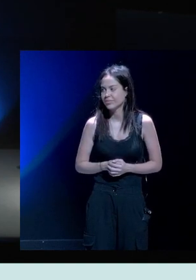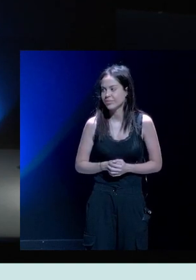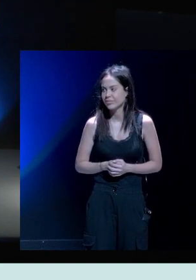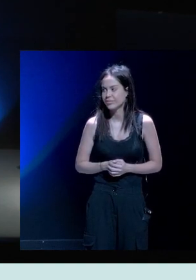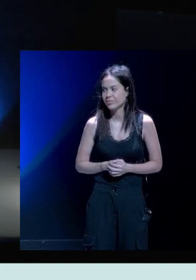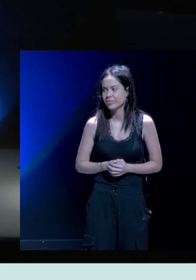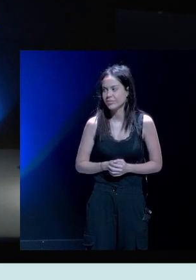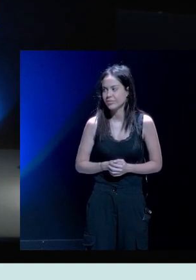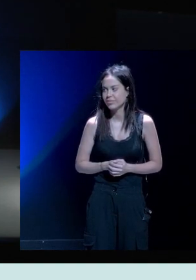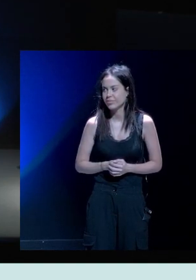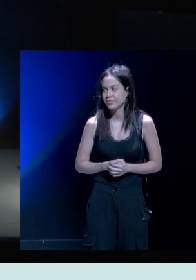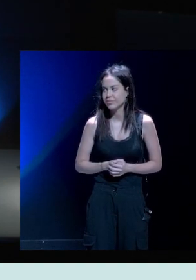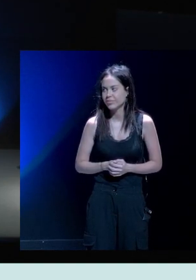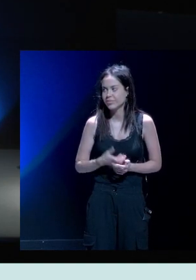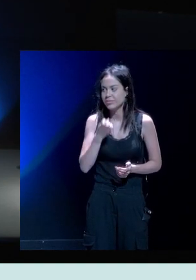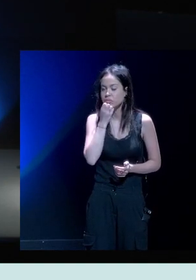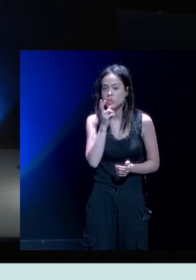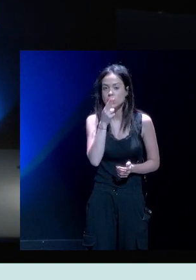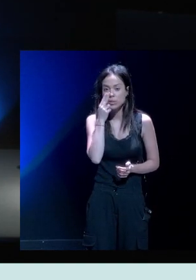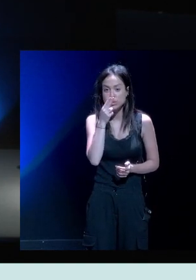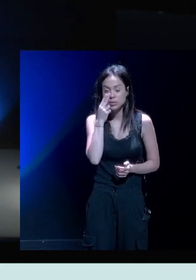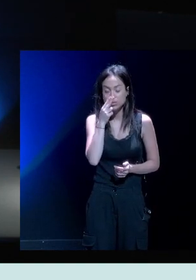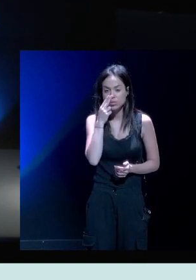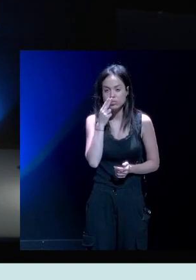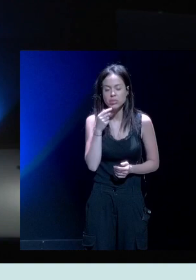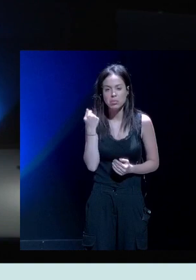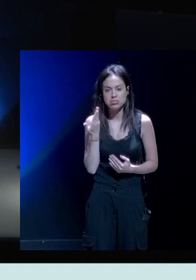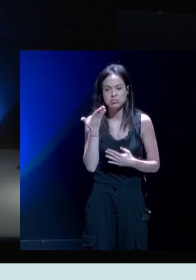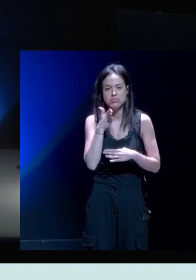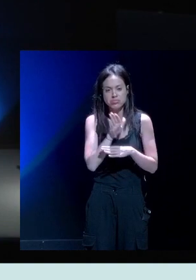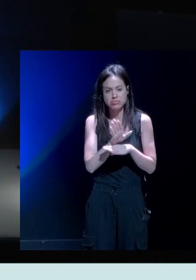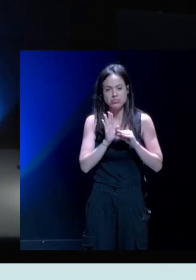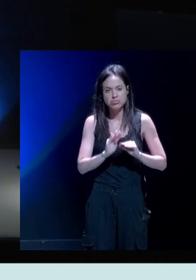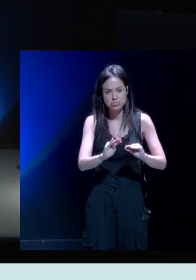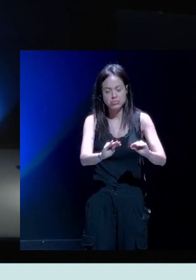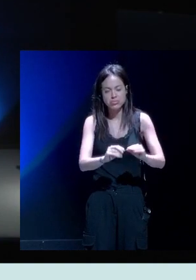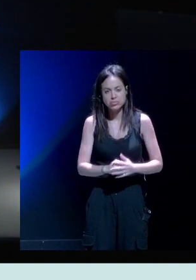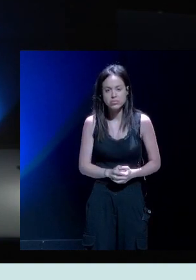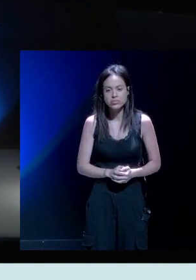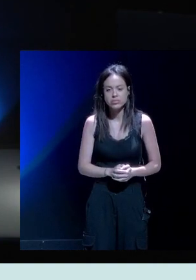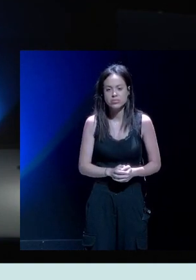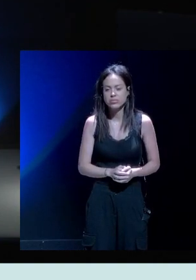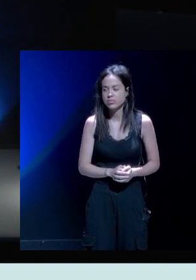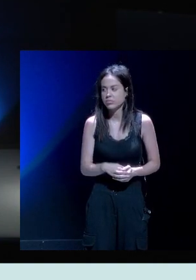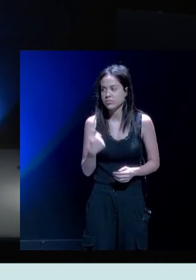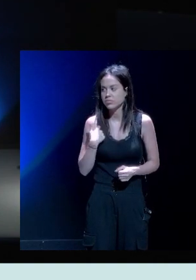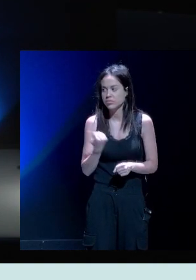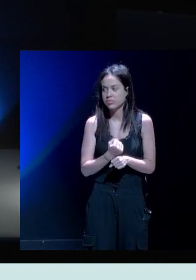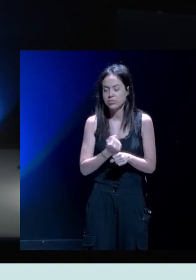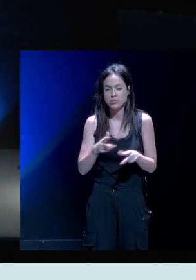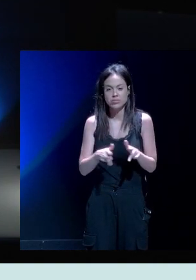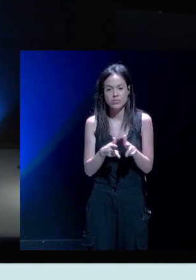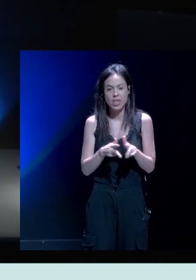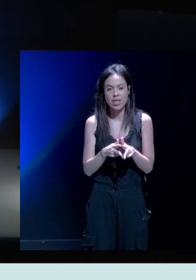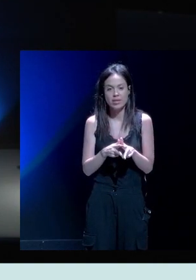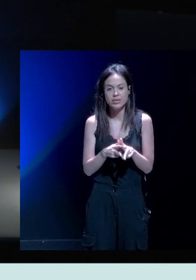Bueno, es tremendamente interesante el planteamiento que nos has hecho y... Yo sumaría, bueno, yo soy trabajadora social, llevo 22